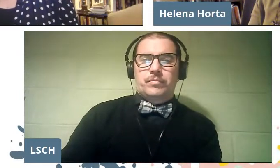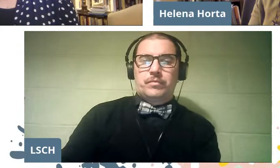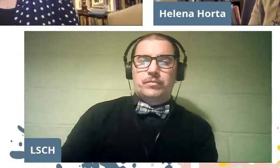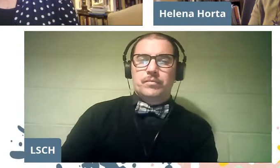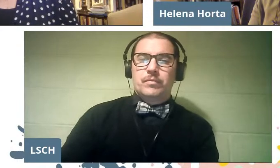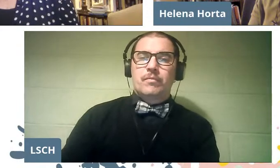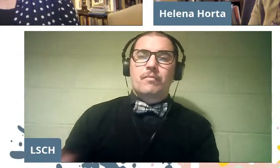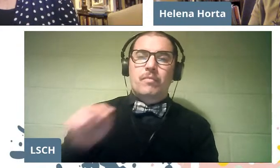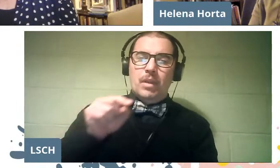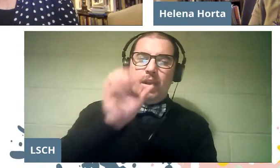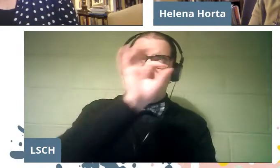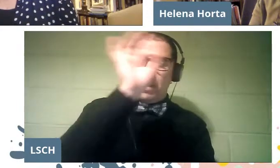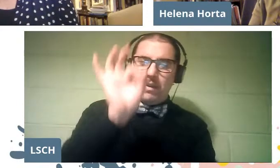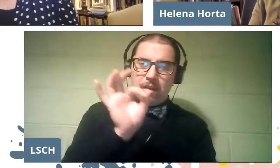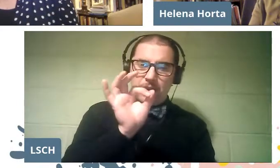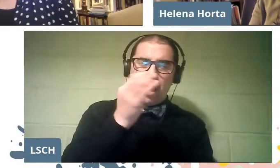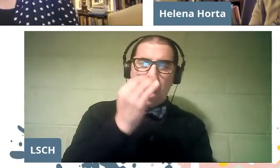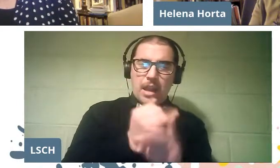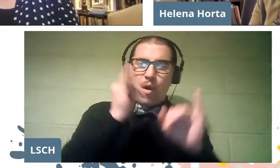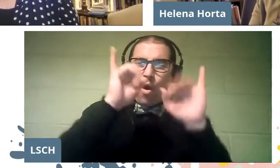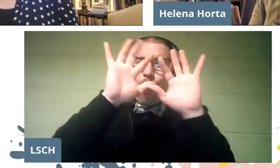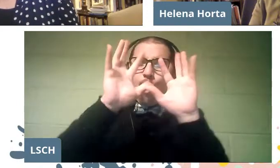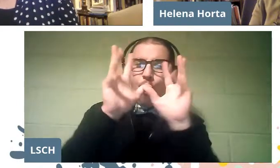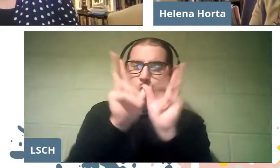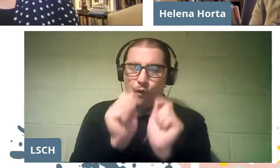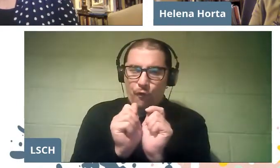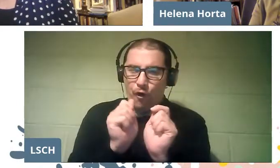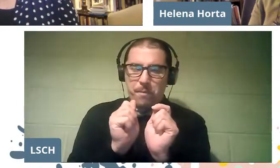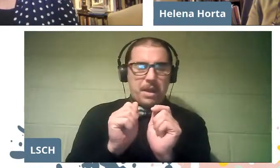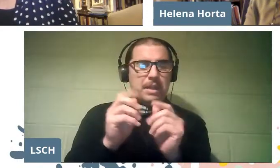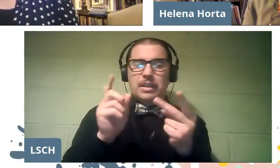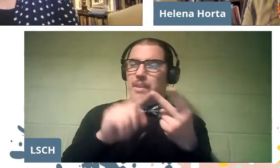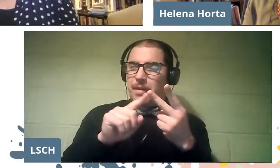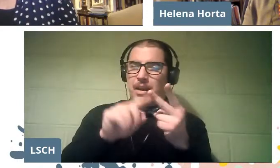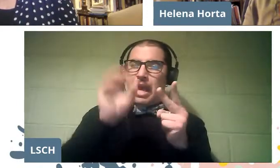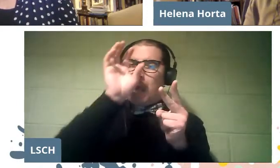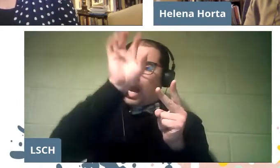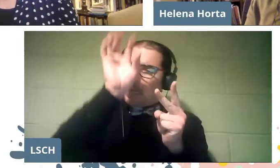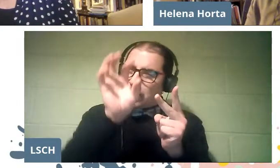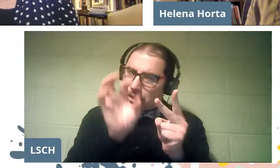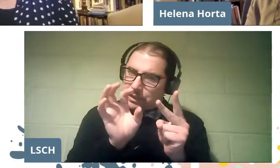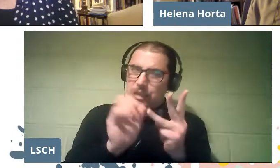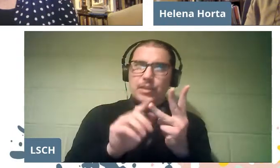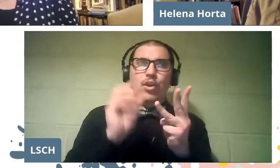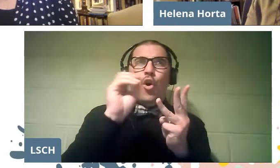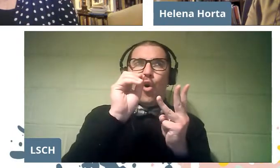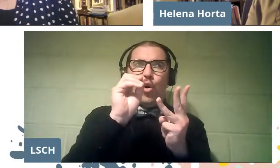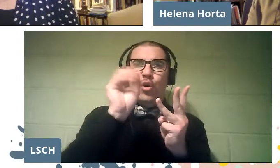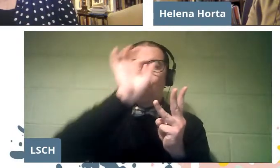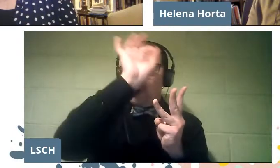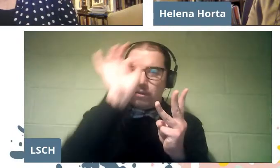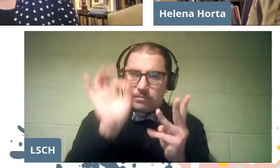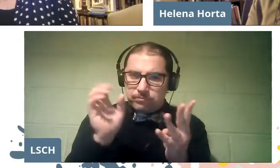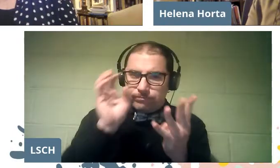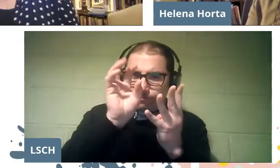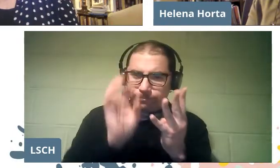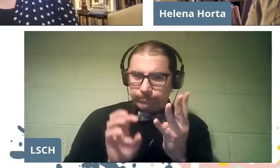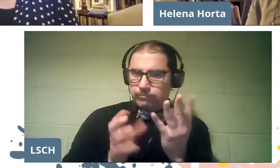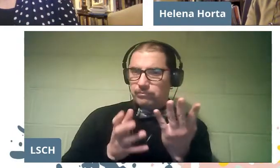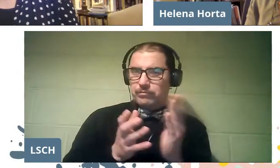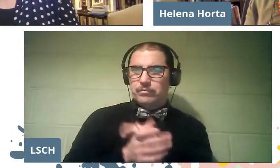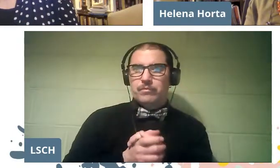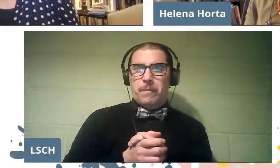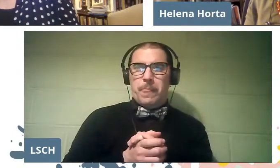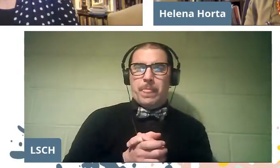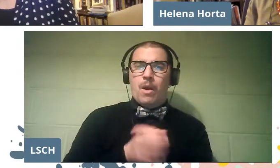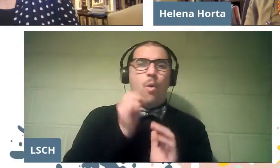Tenía una clara delimitación de formas y de qué se colocaba en cada una de esos módulos. O sea,